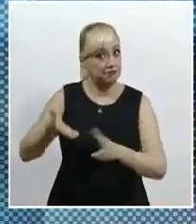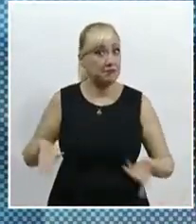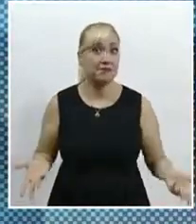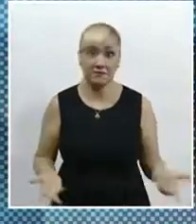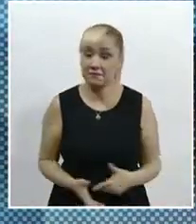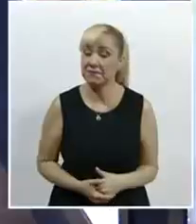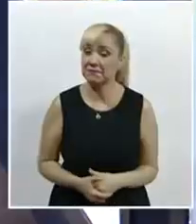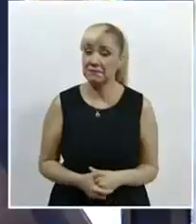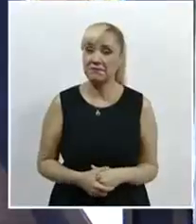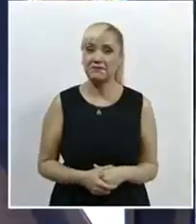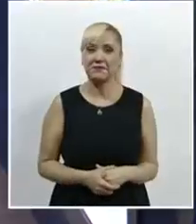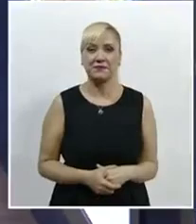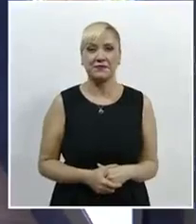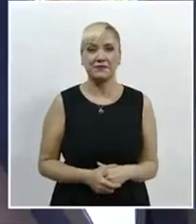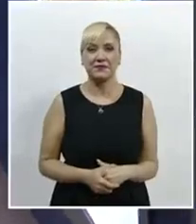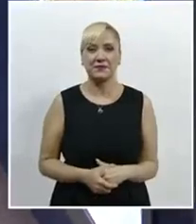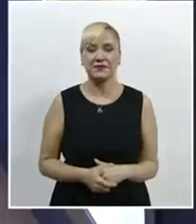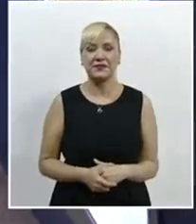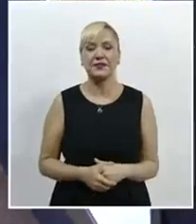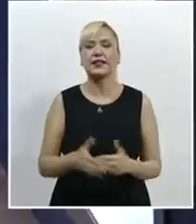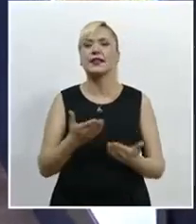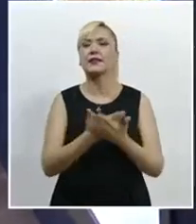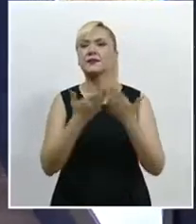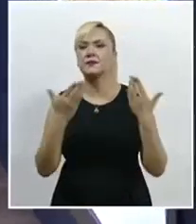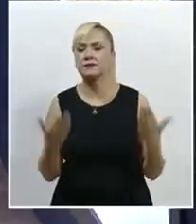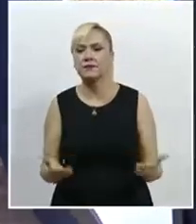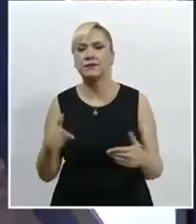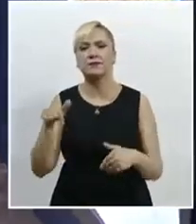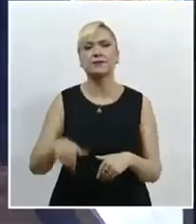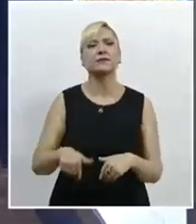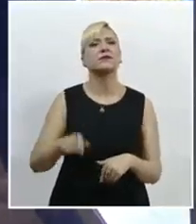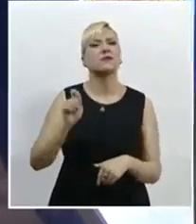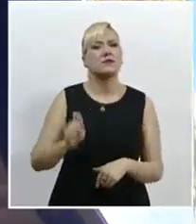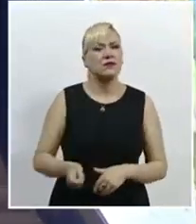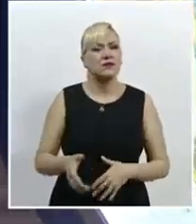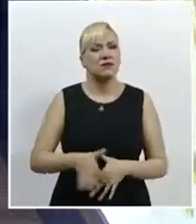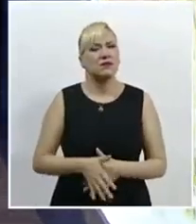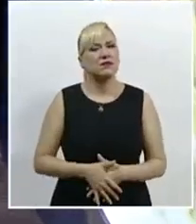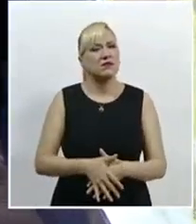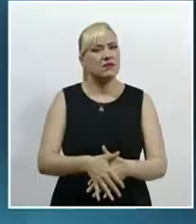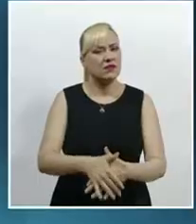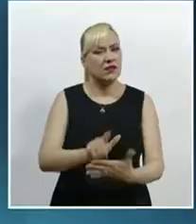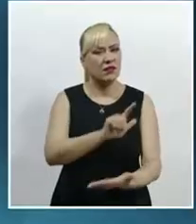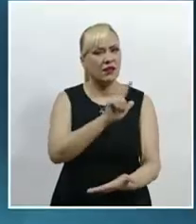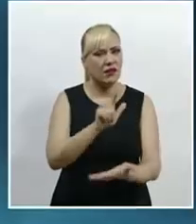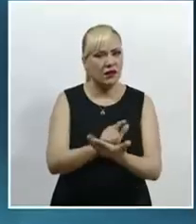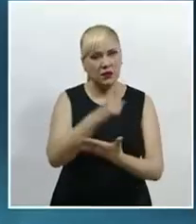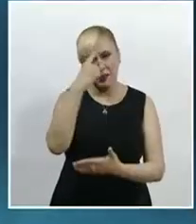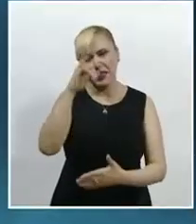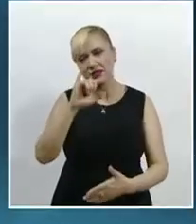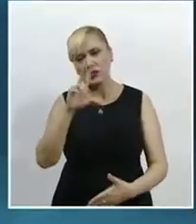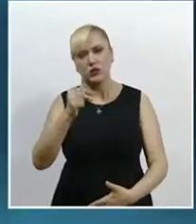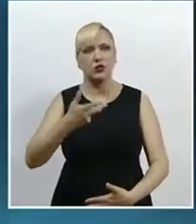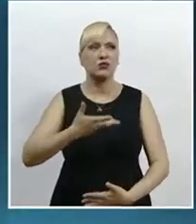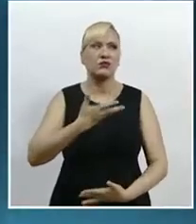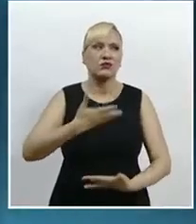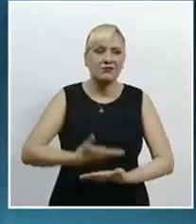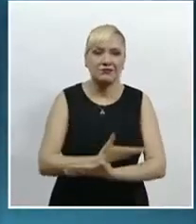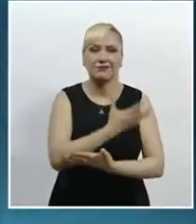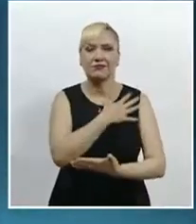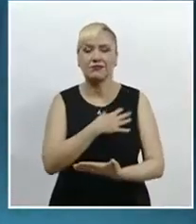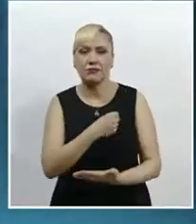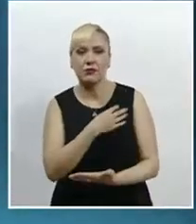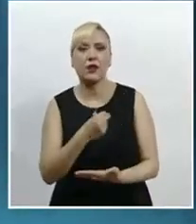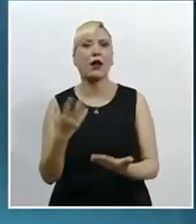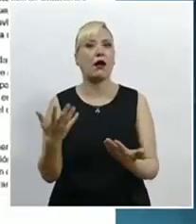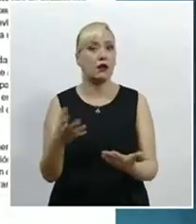Daza. Y en otras noticias, justicia reproductiva es el conjunto de factores sociales, políticos y económicos